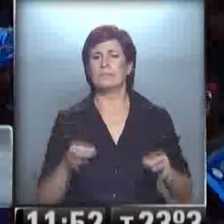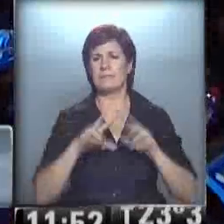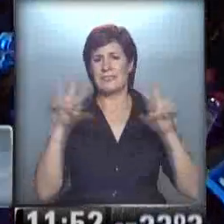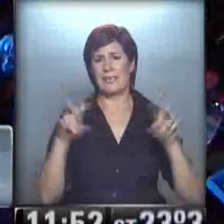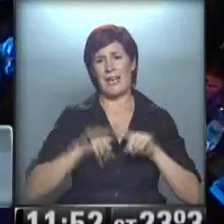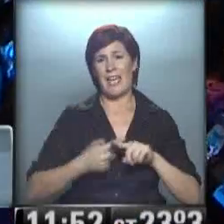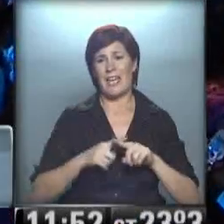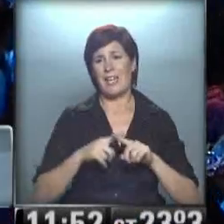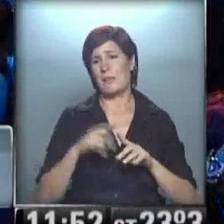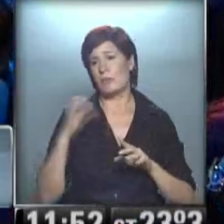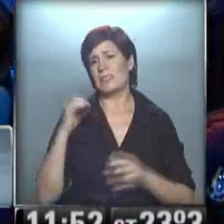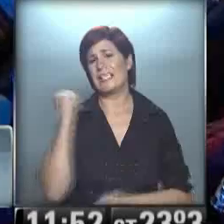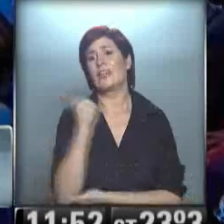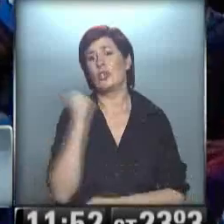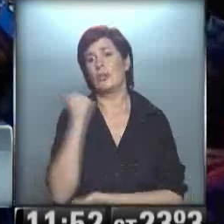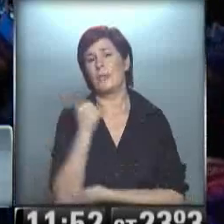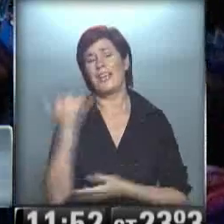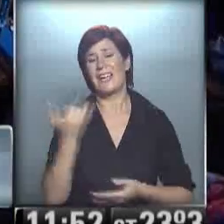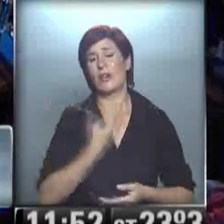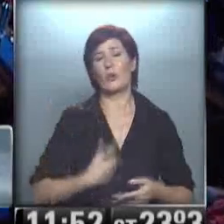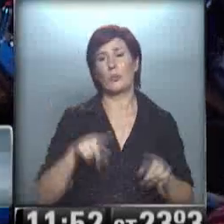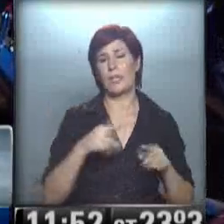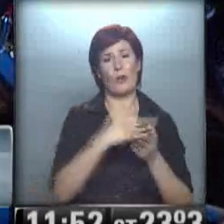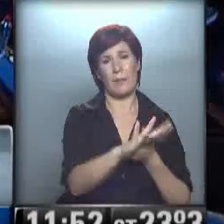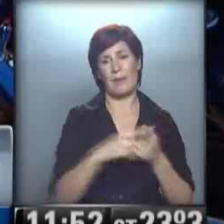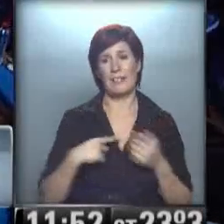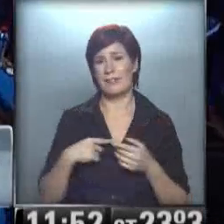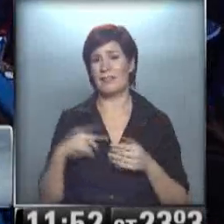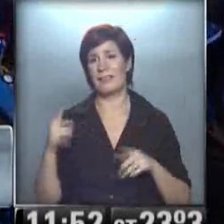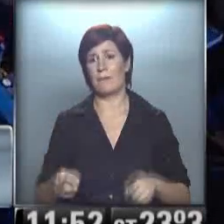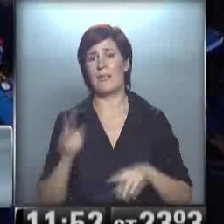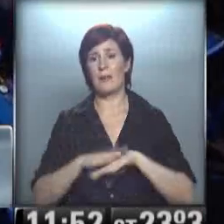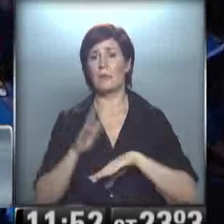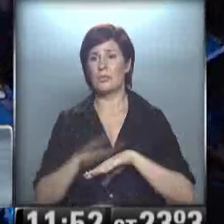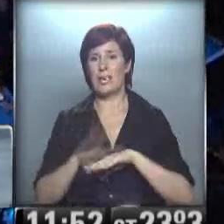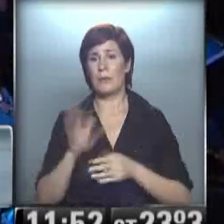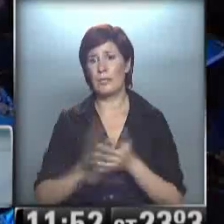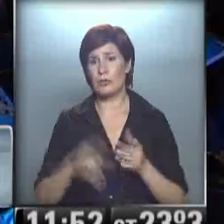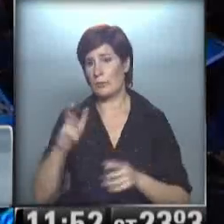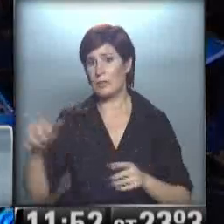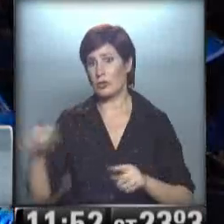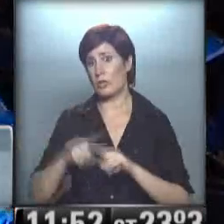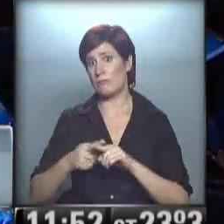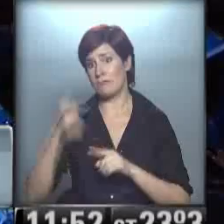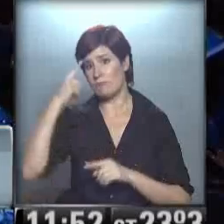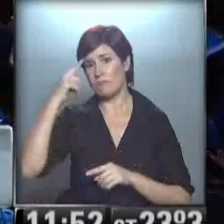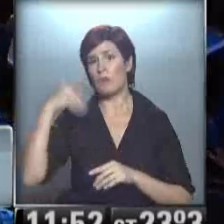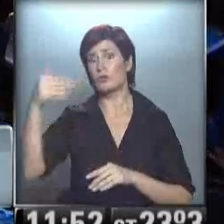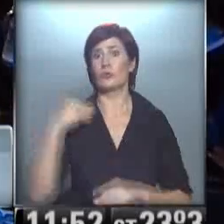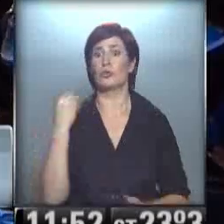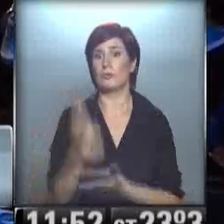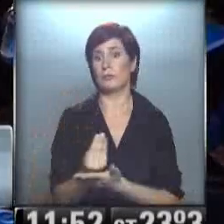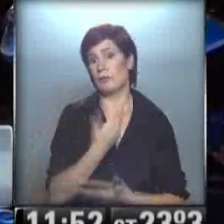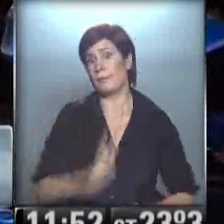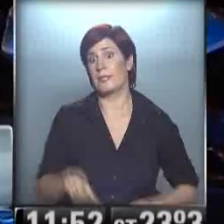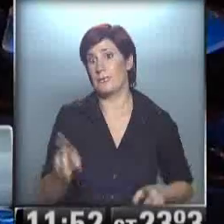responsabilidad que excede al gobierno y que tiene que ver con una responsabilidad política de quienes también quieren ejercer el gobierno en el futuro. Esa responsabilidad política excede